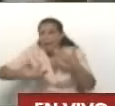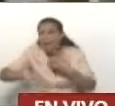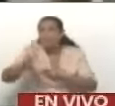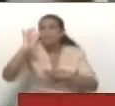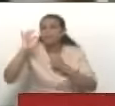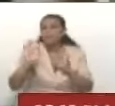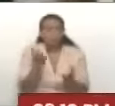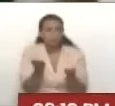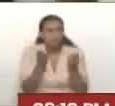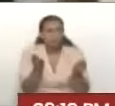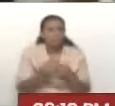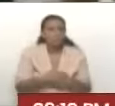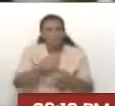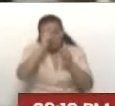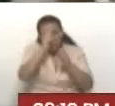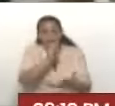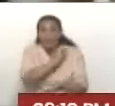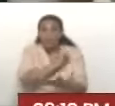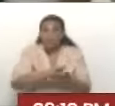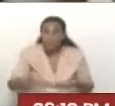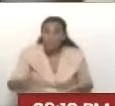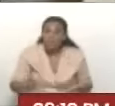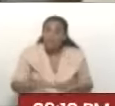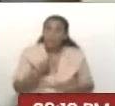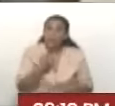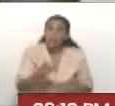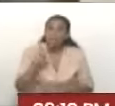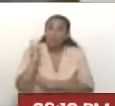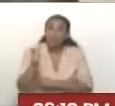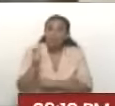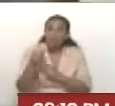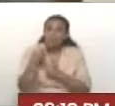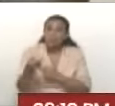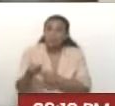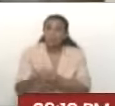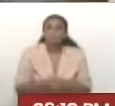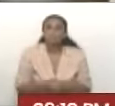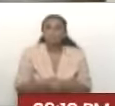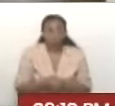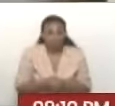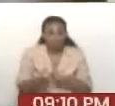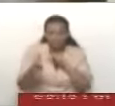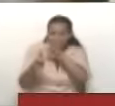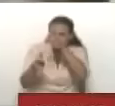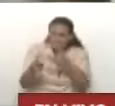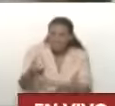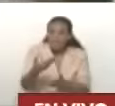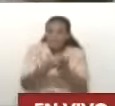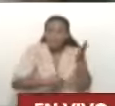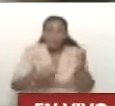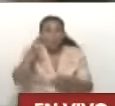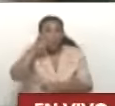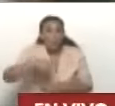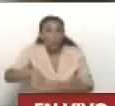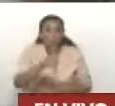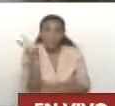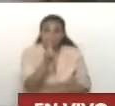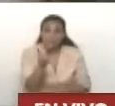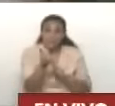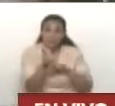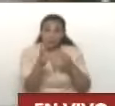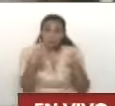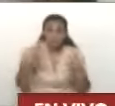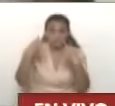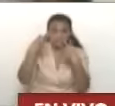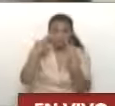digna, gratuita, como lo establece nuestra Constitución. Y, presidente, decirle a todo el pueblo de Venezuela que el 1x10